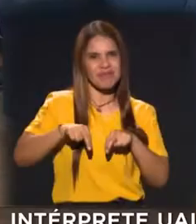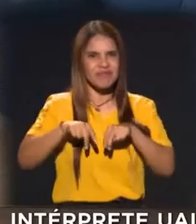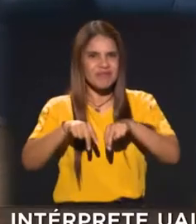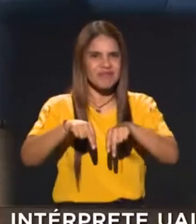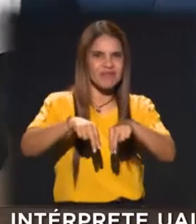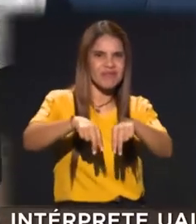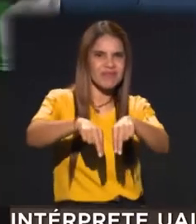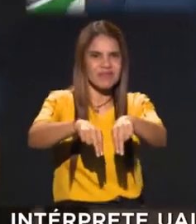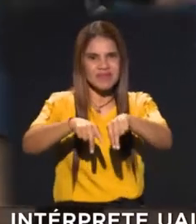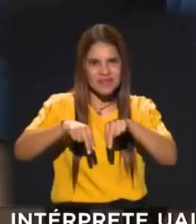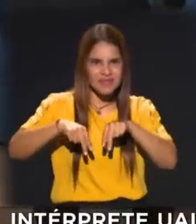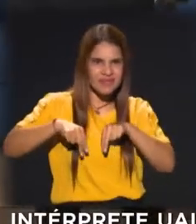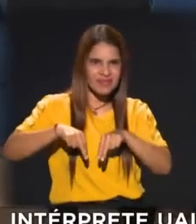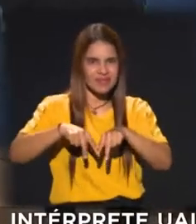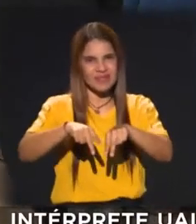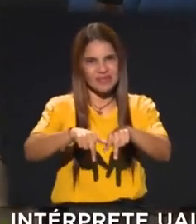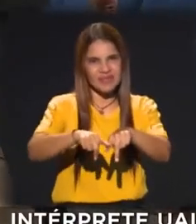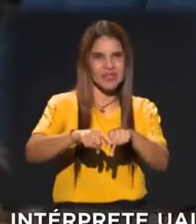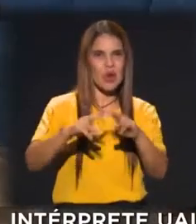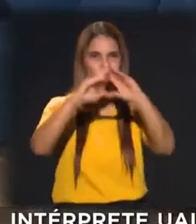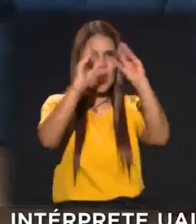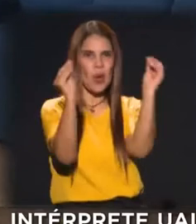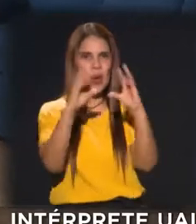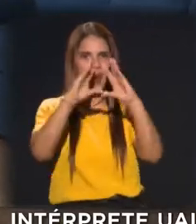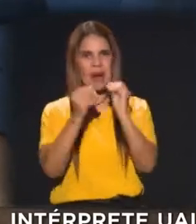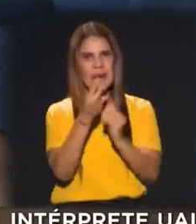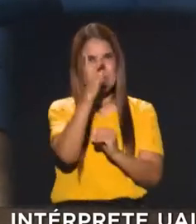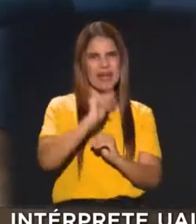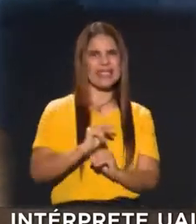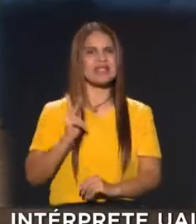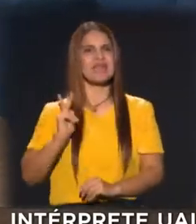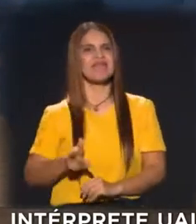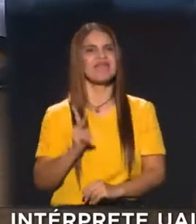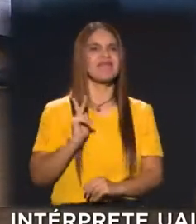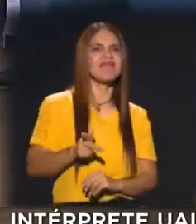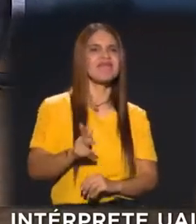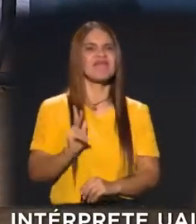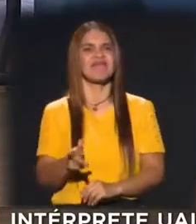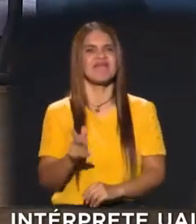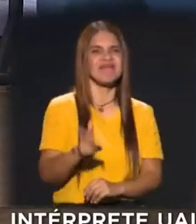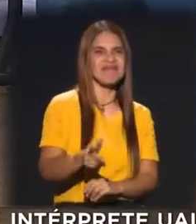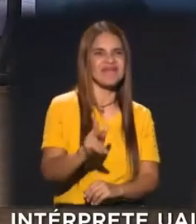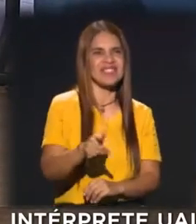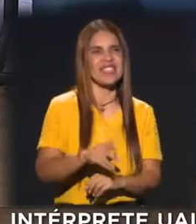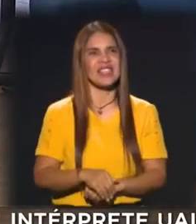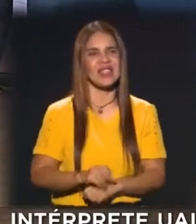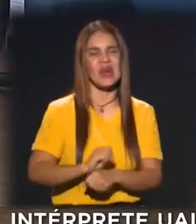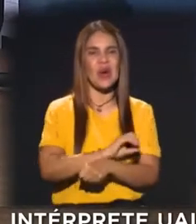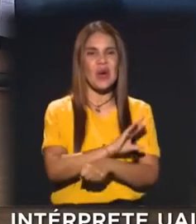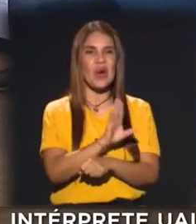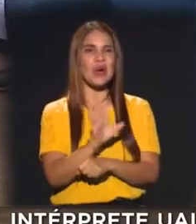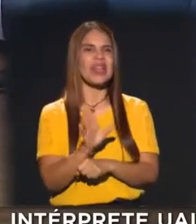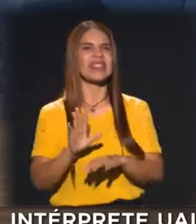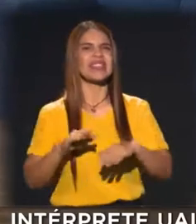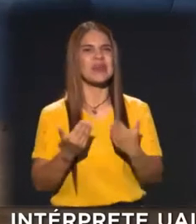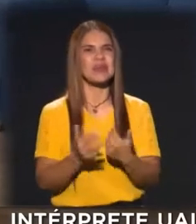Si es de, por ejemplo, una subregión como Urabá, caminan así como bailando. Bueno, por ejemplo, el oriente